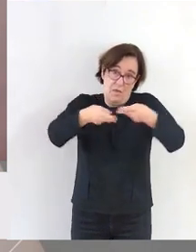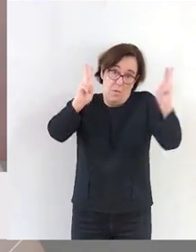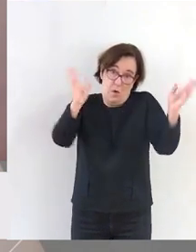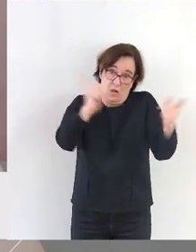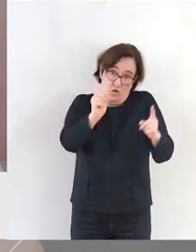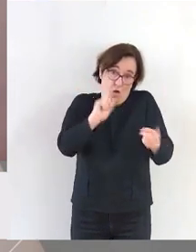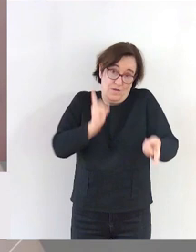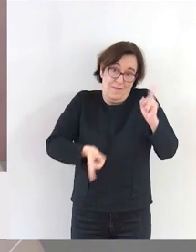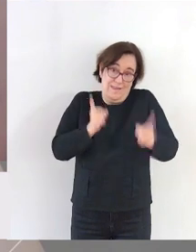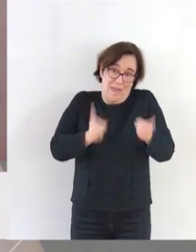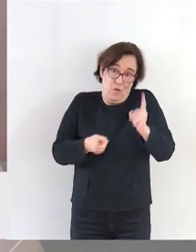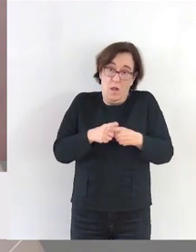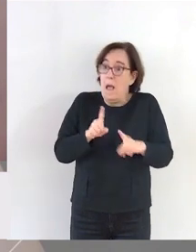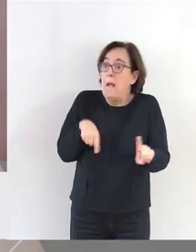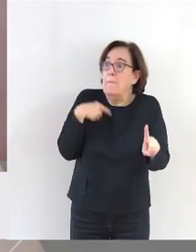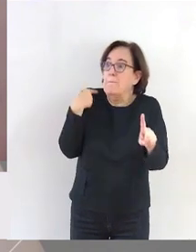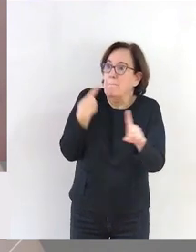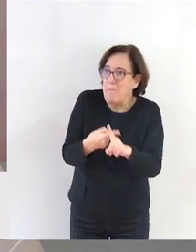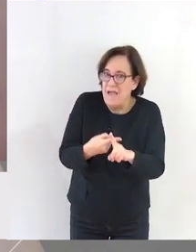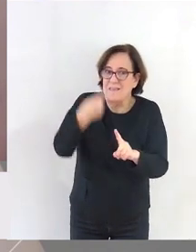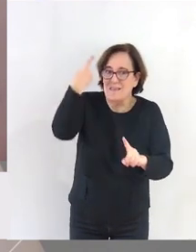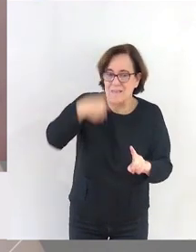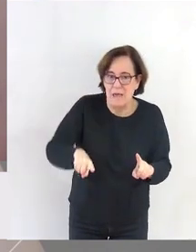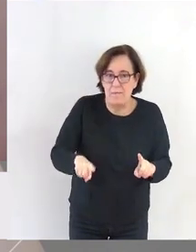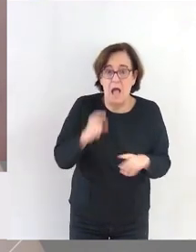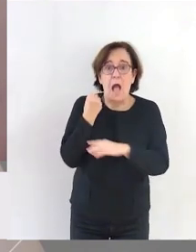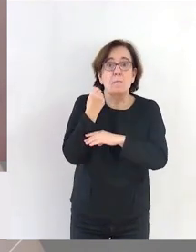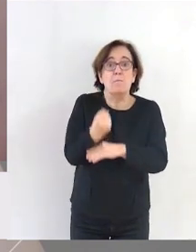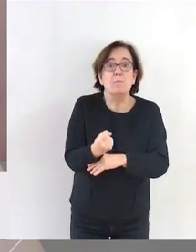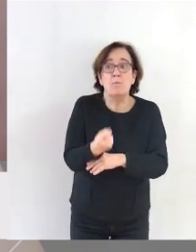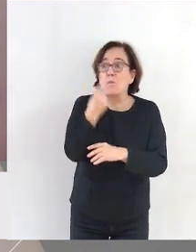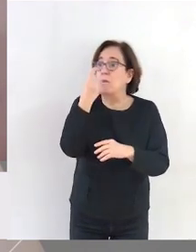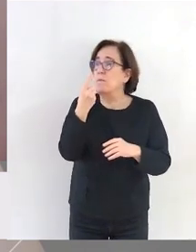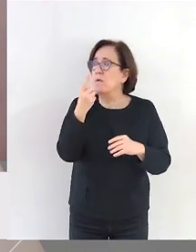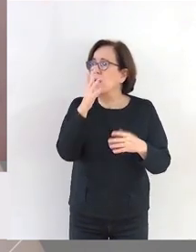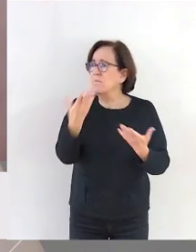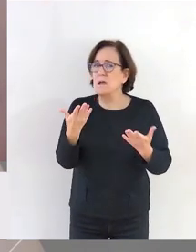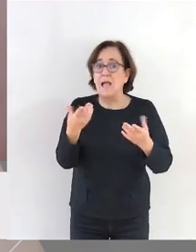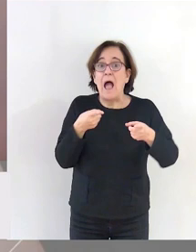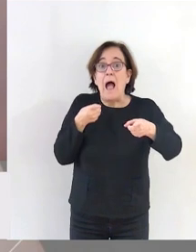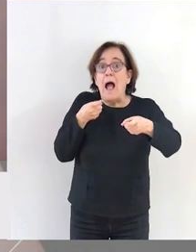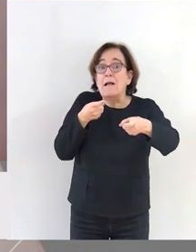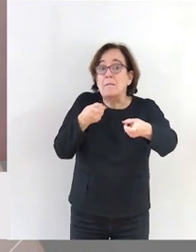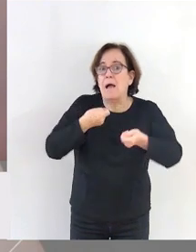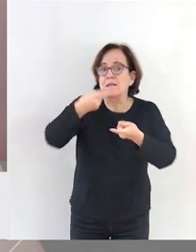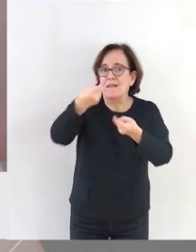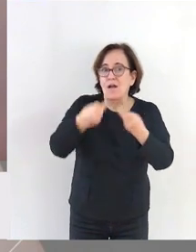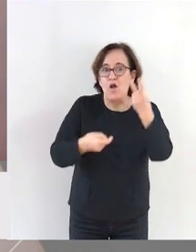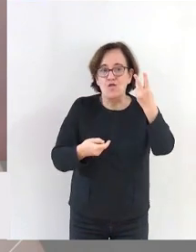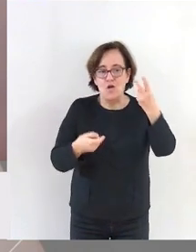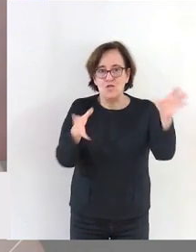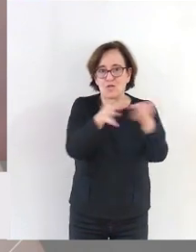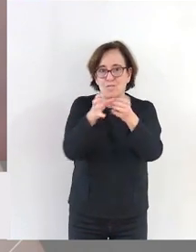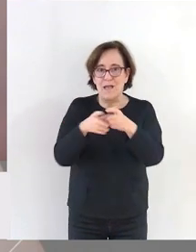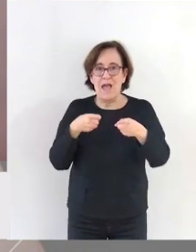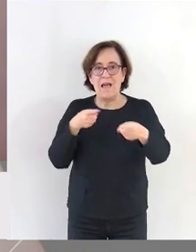pero no solo eso sino que también sabemos que están apoyando a uno de los apoyando con armas a uno de los dos bandos en